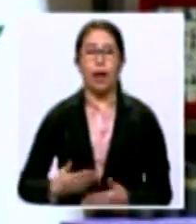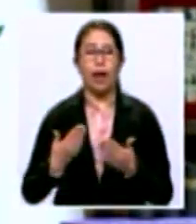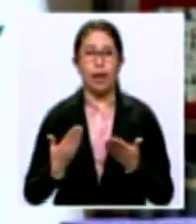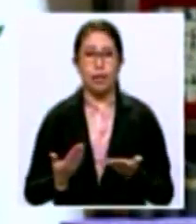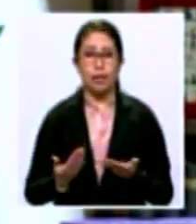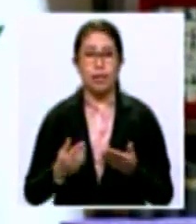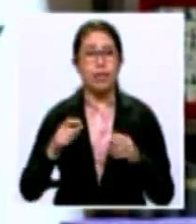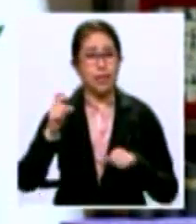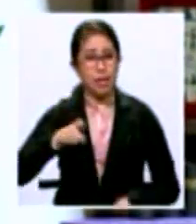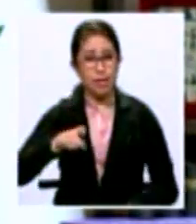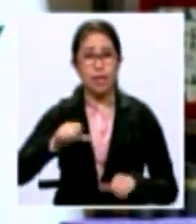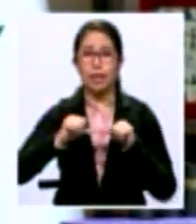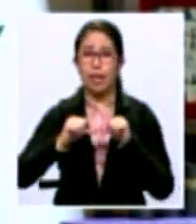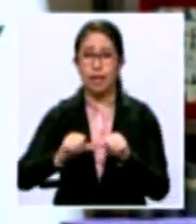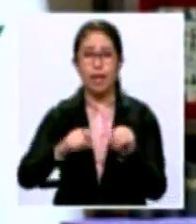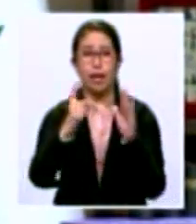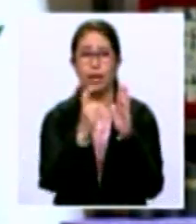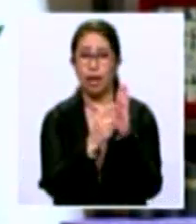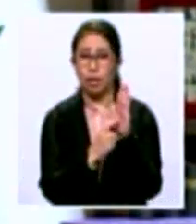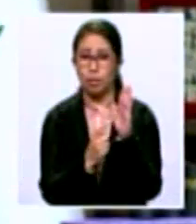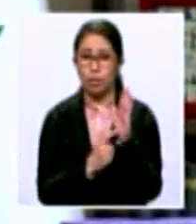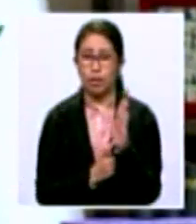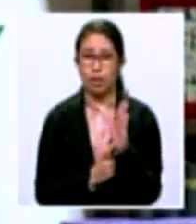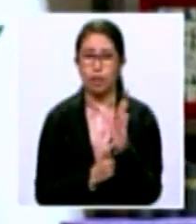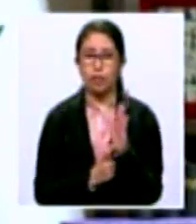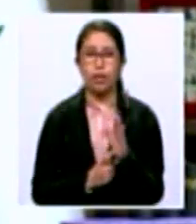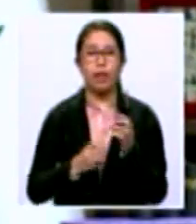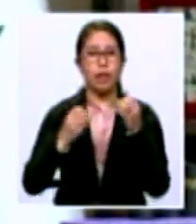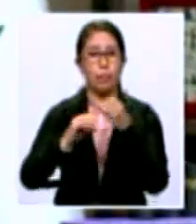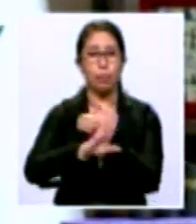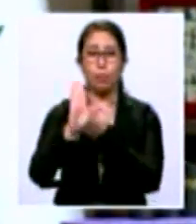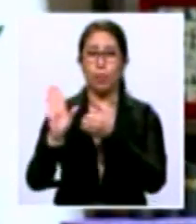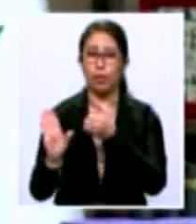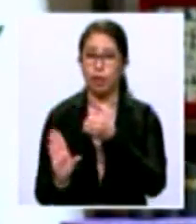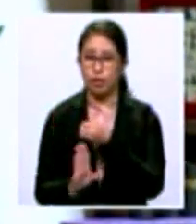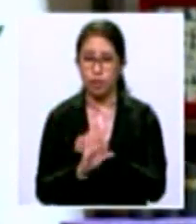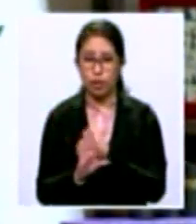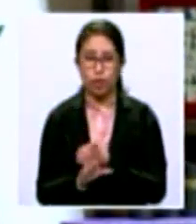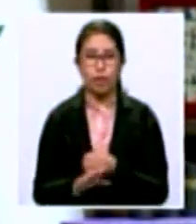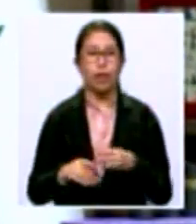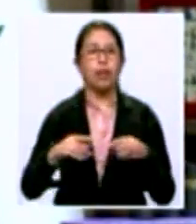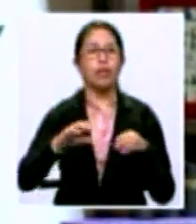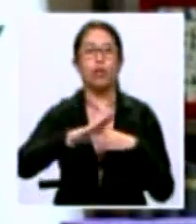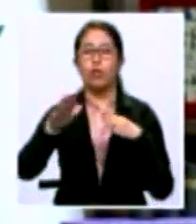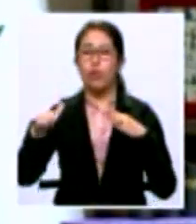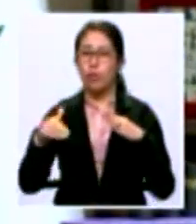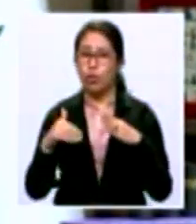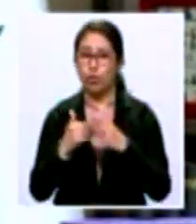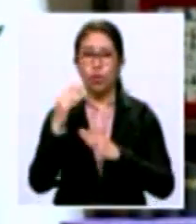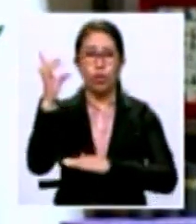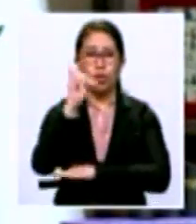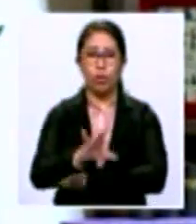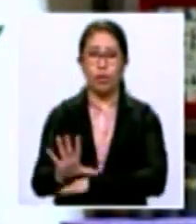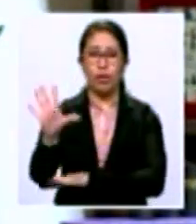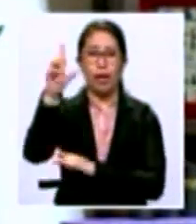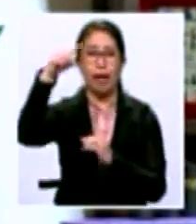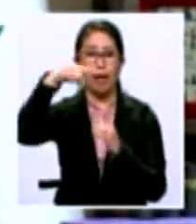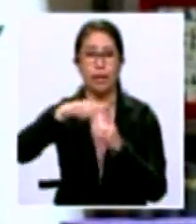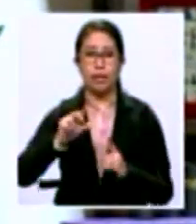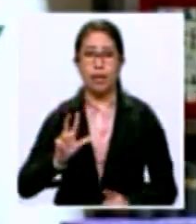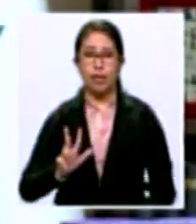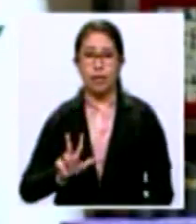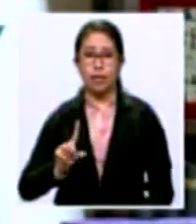se mantienen en todo el país y para todos los departamentos y ciudades hasta el 31 de